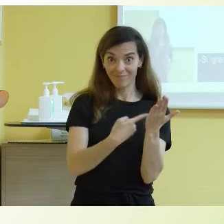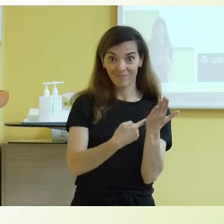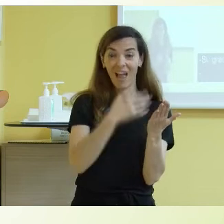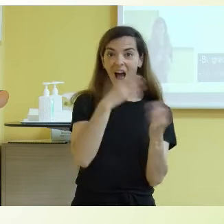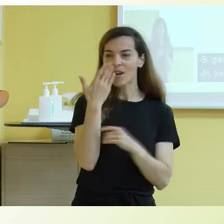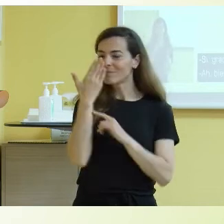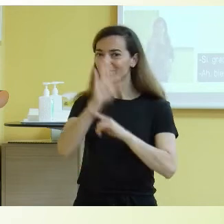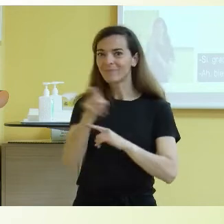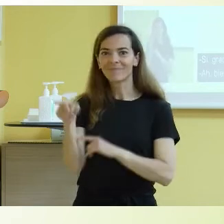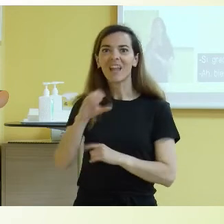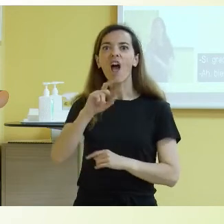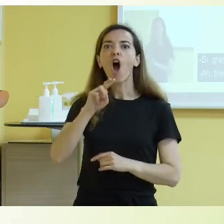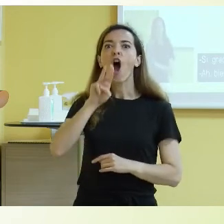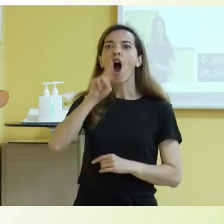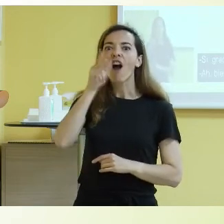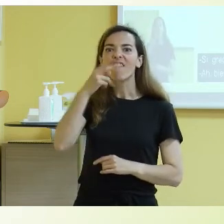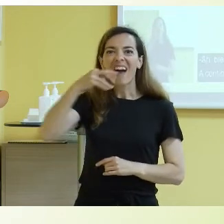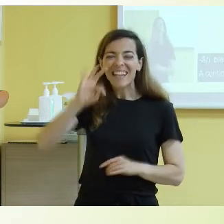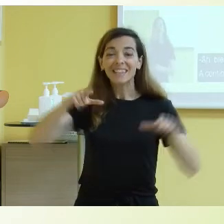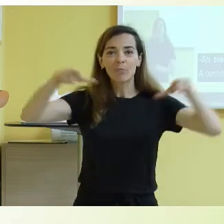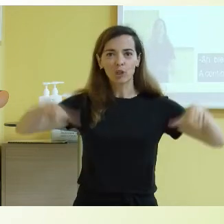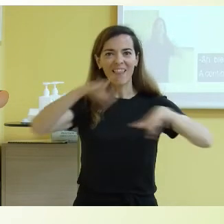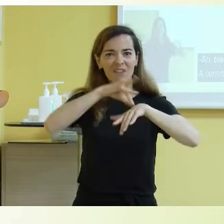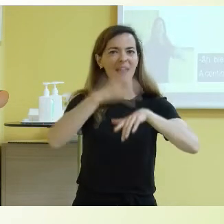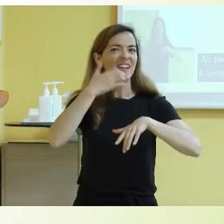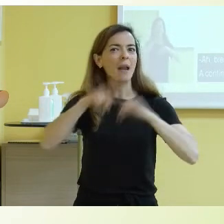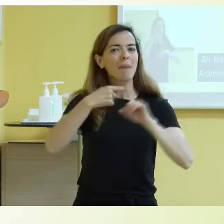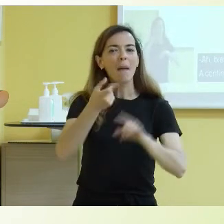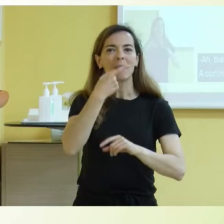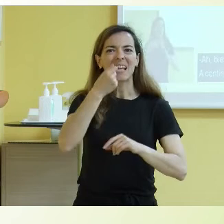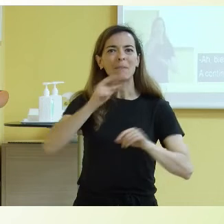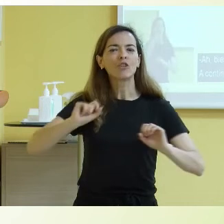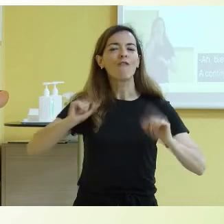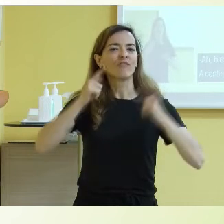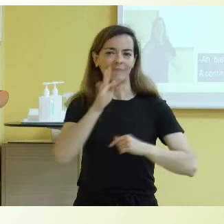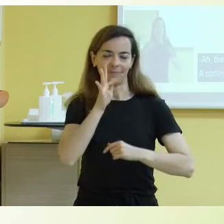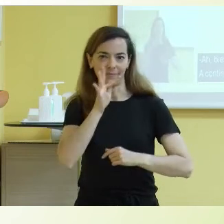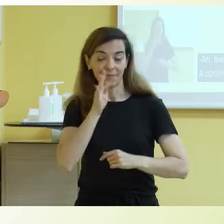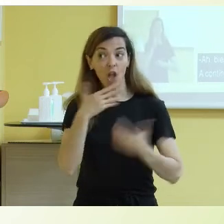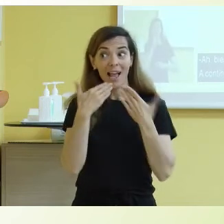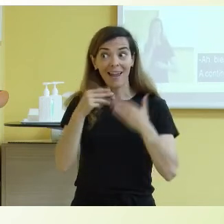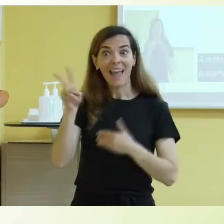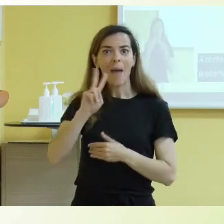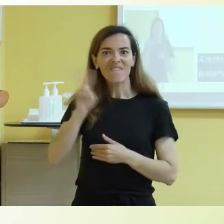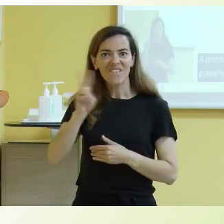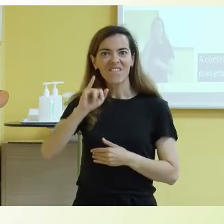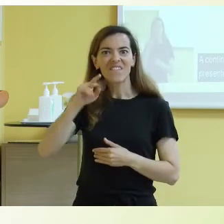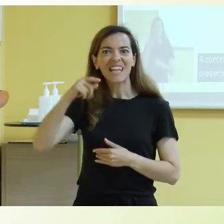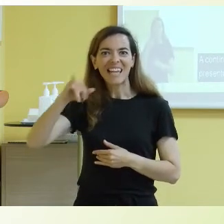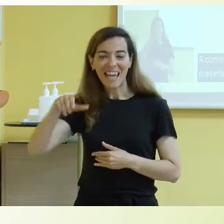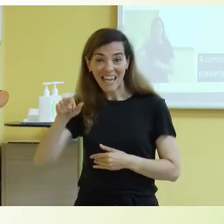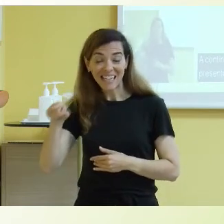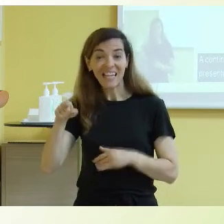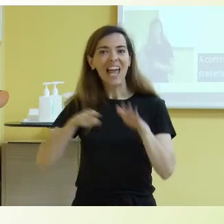hacer la presentación de Orfanet, el portal de enfermedades raras y medicamentos huérfanos, de la mano de Virginia Corrochano James, que